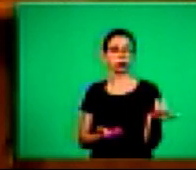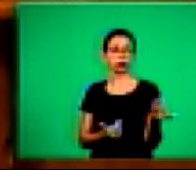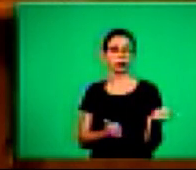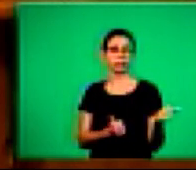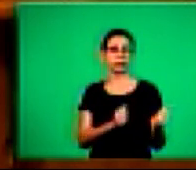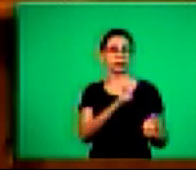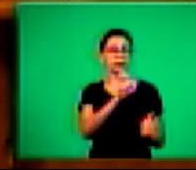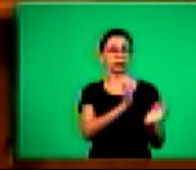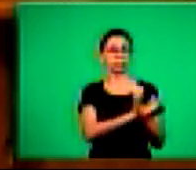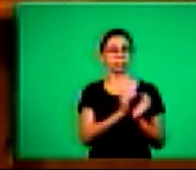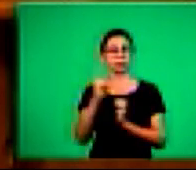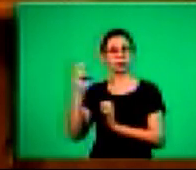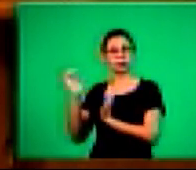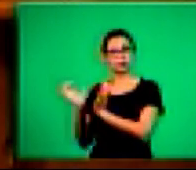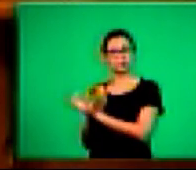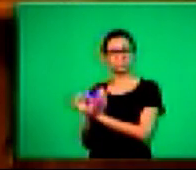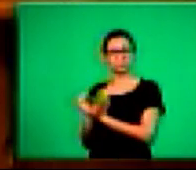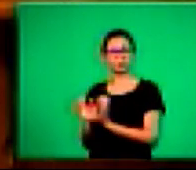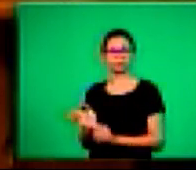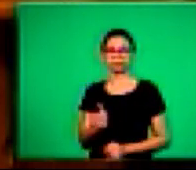pastor ya de ti